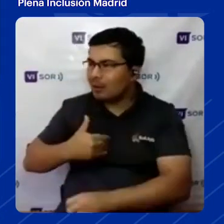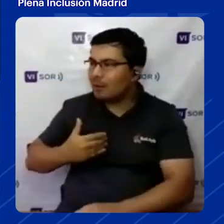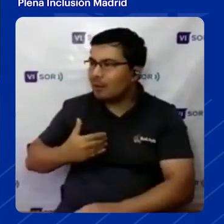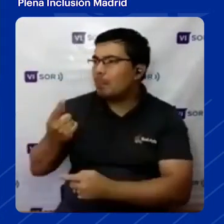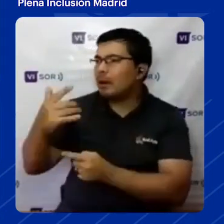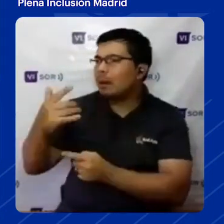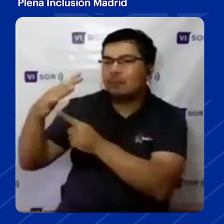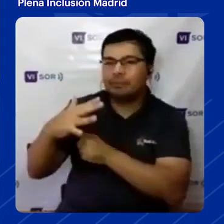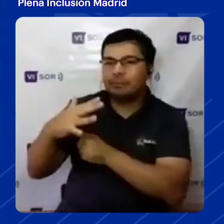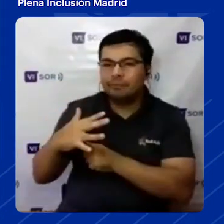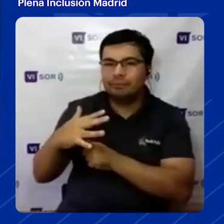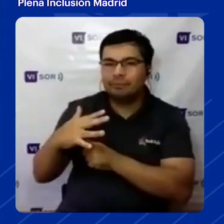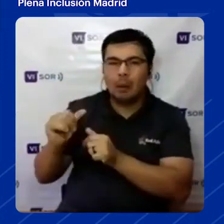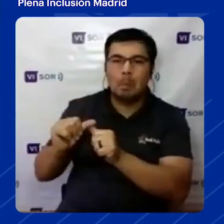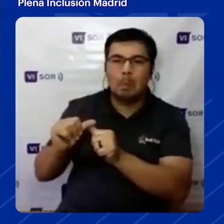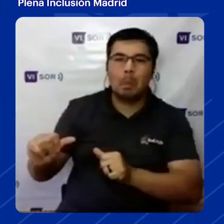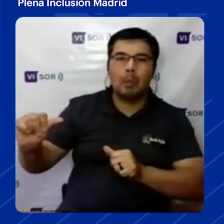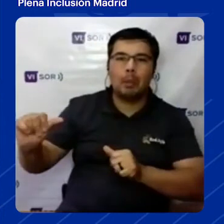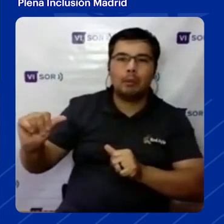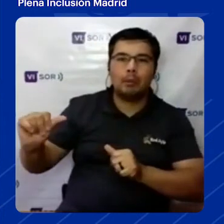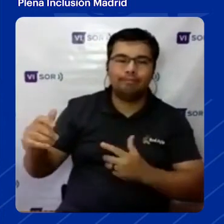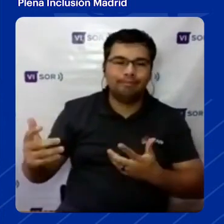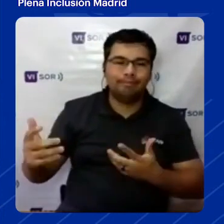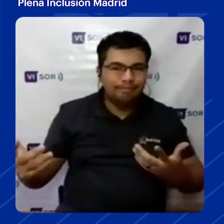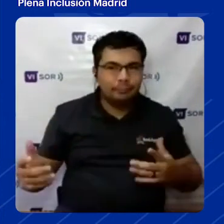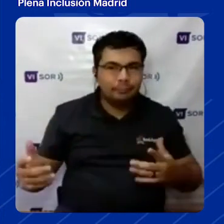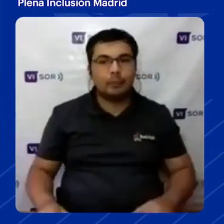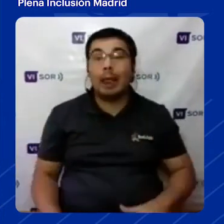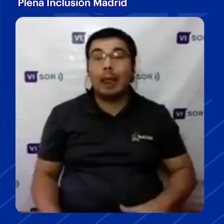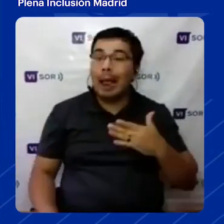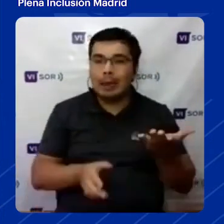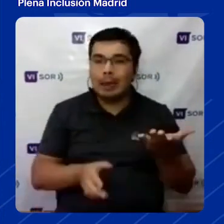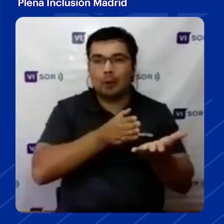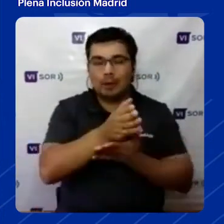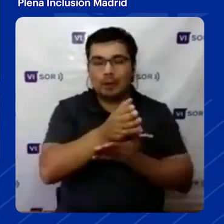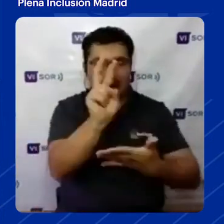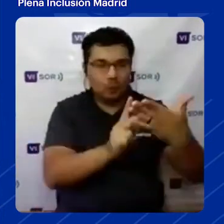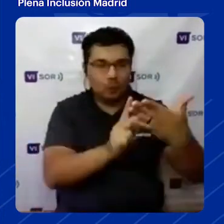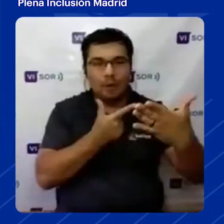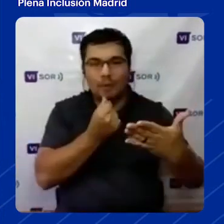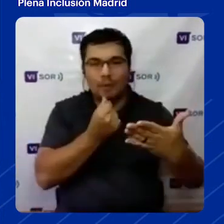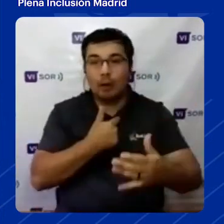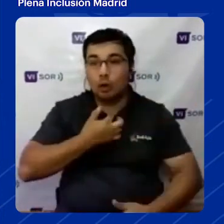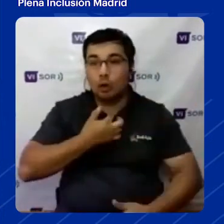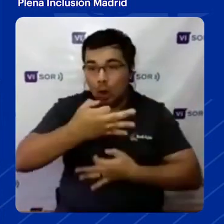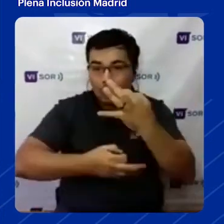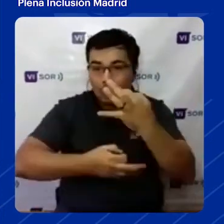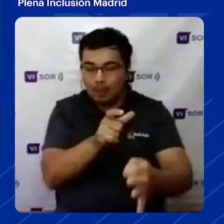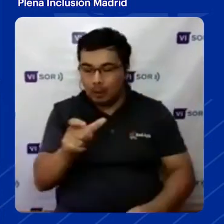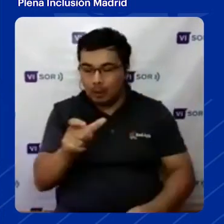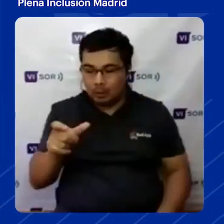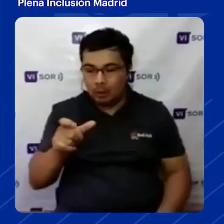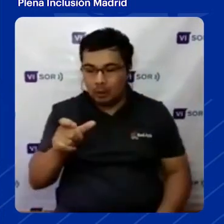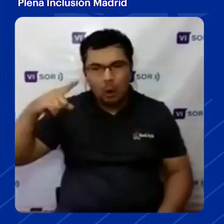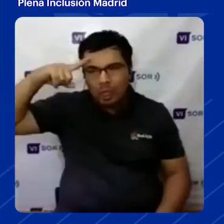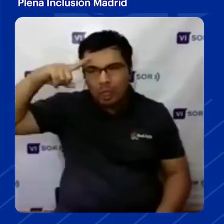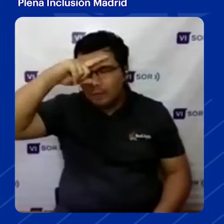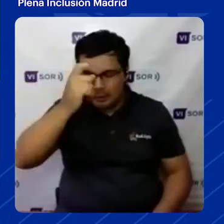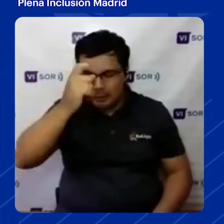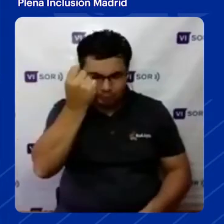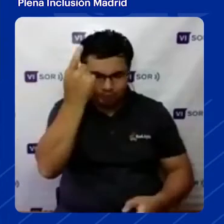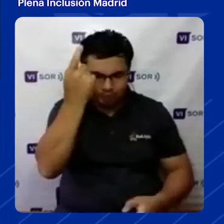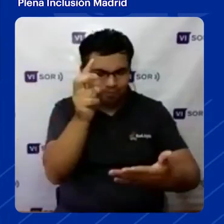¿Para quién es? Entonces, claro, porque yo estoy habitualmente nombrando personas con dificultades de comprensión lectora, pero eso,